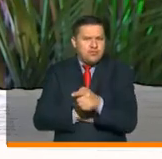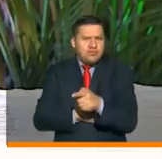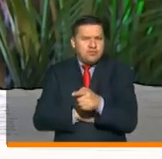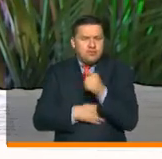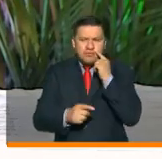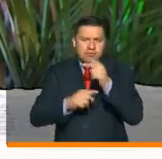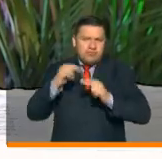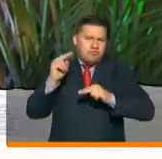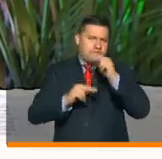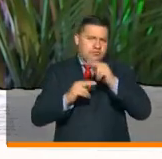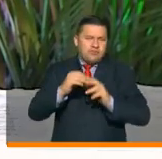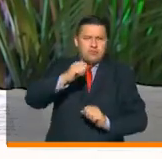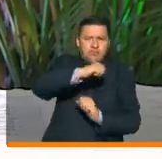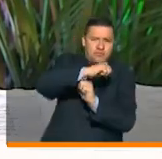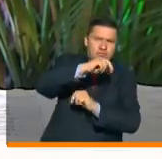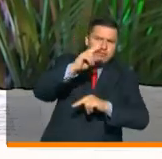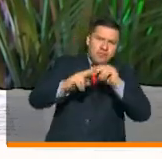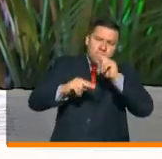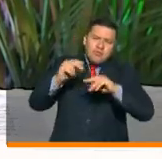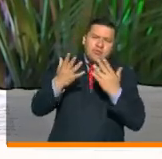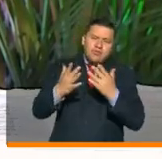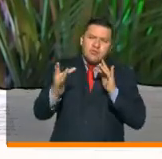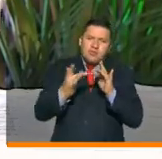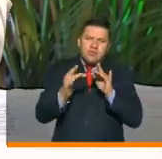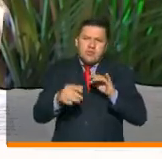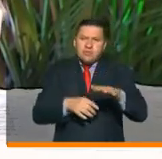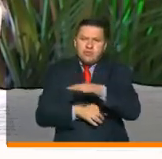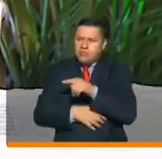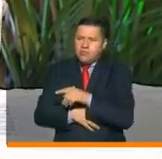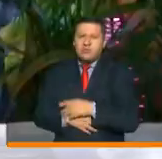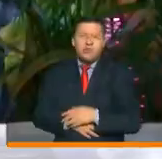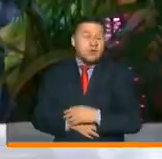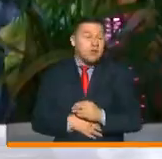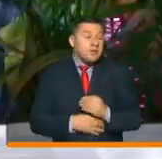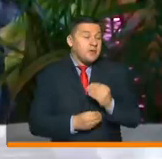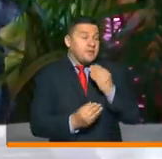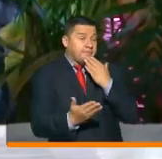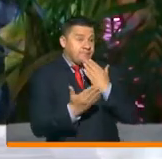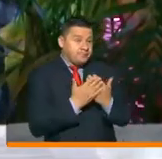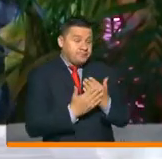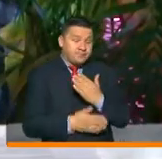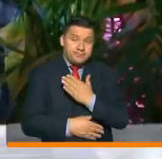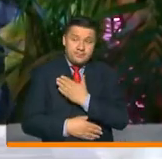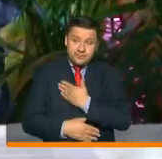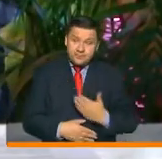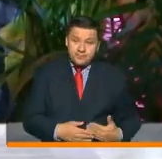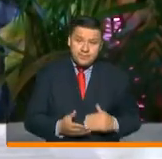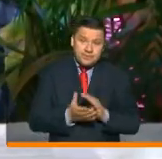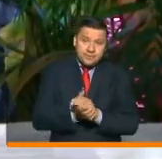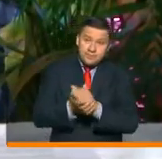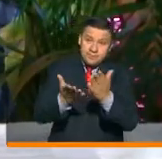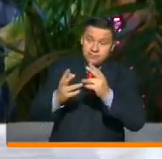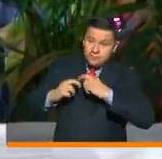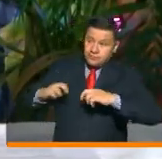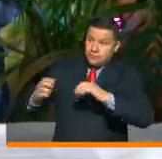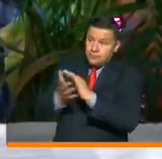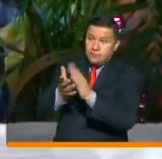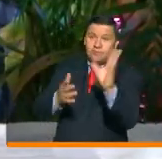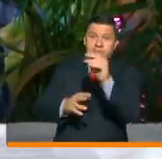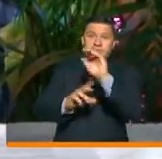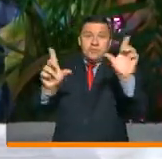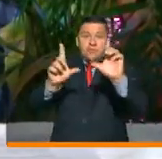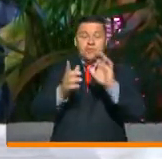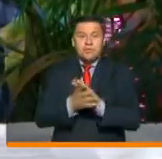la construcción de nueva infraestructura y también la conectividad. Muchas gracias, presidente. Un saludo a usted, a los compañeros y a todos los